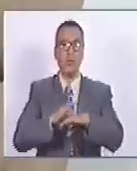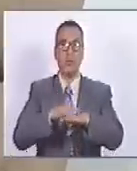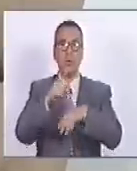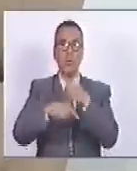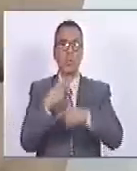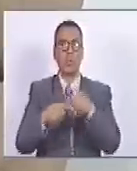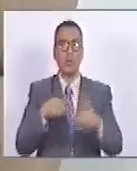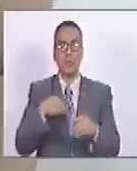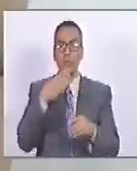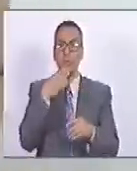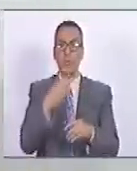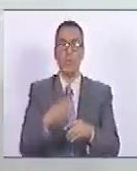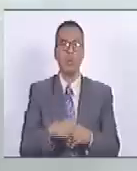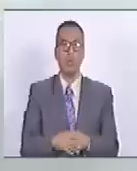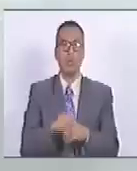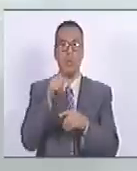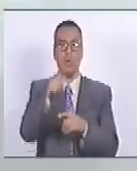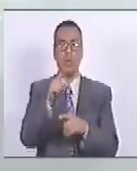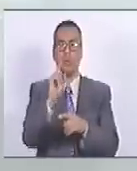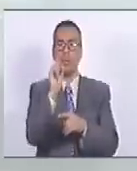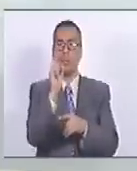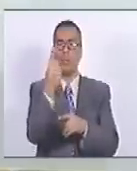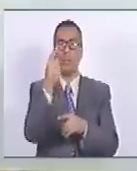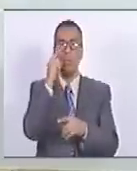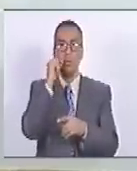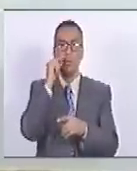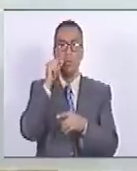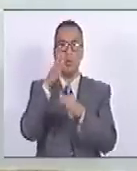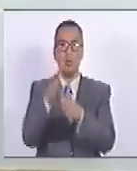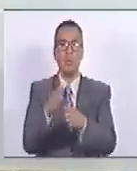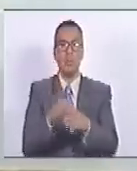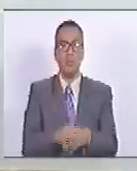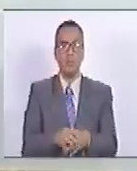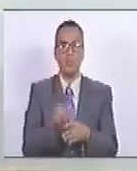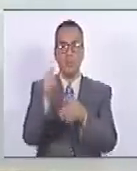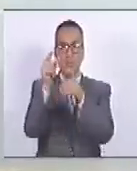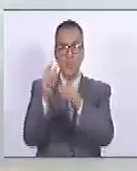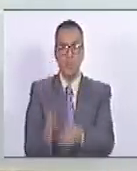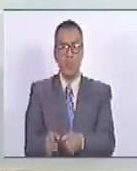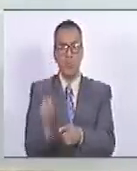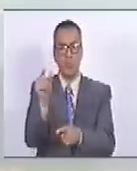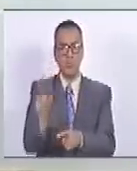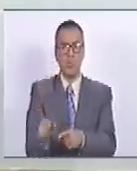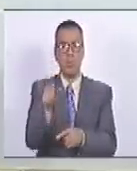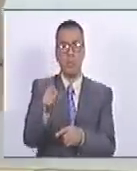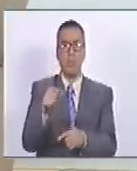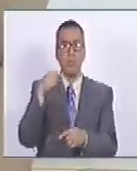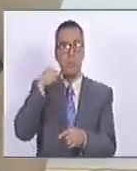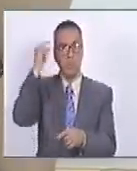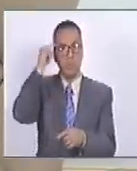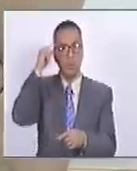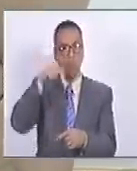lo que solicitó una de las personas que hoy, por supuesto,